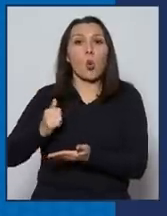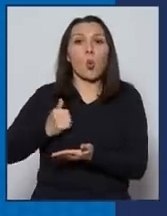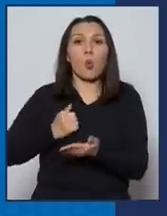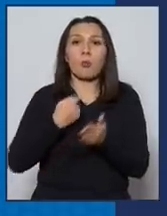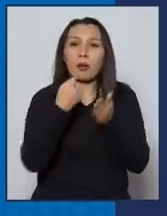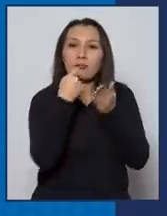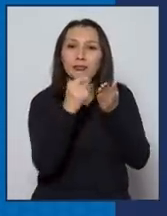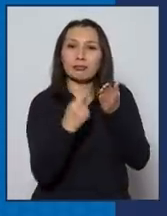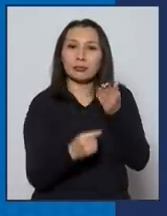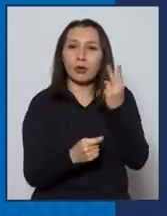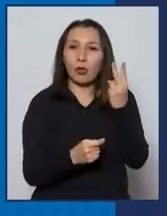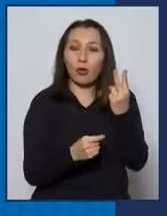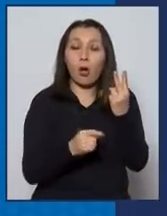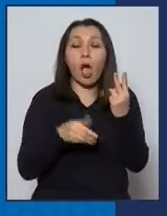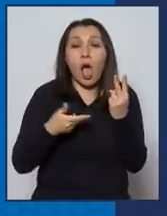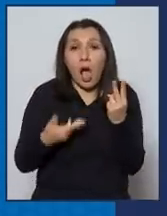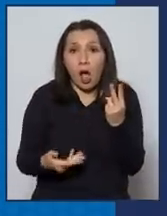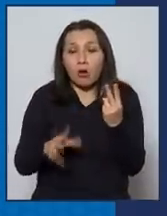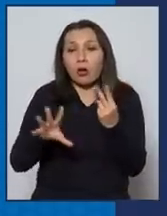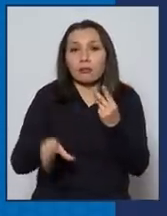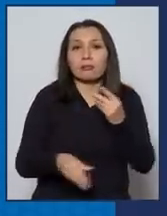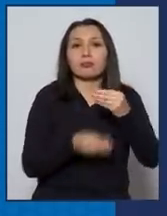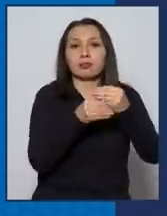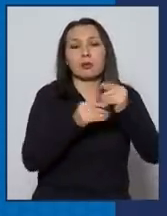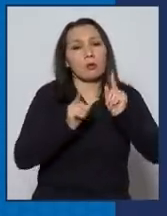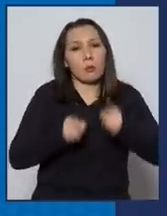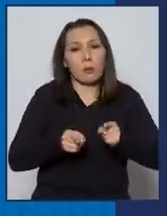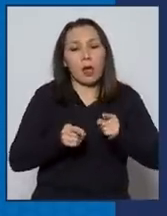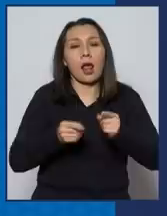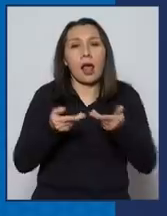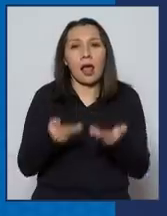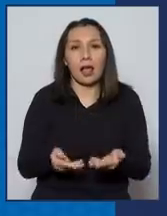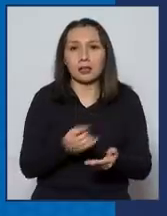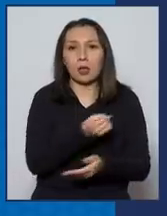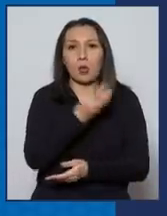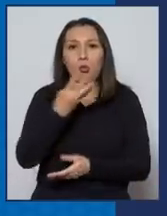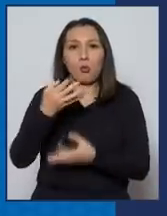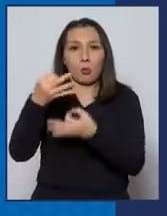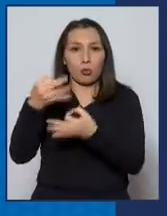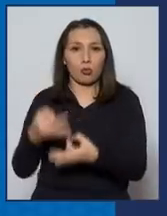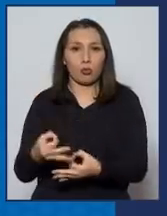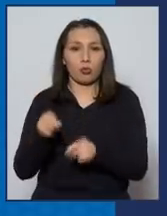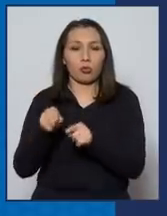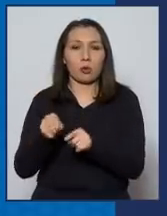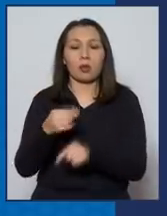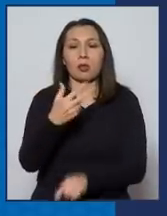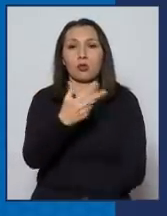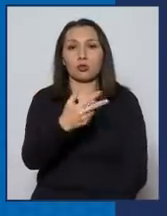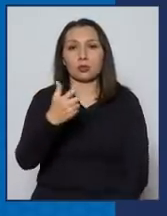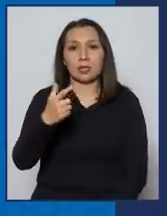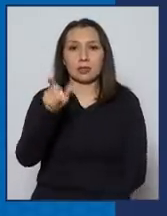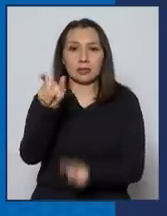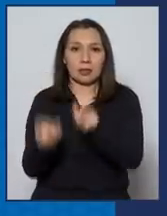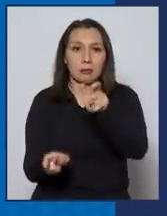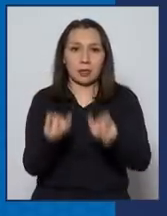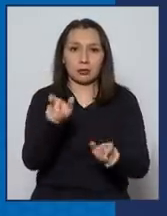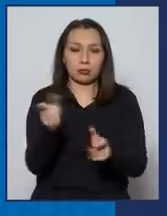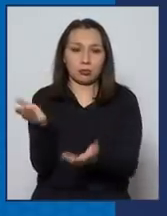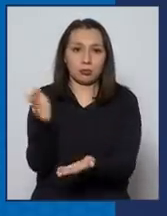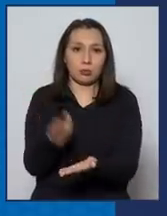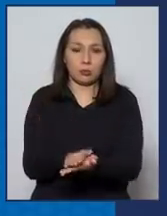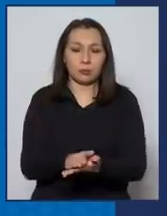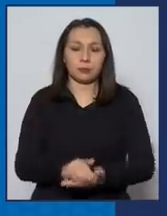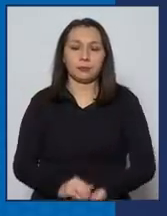con los dos criterios y en el día de hoy los hemos incorporado a este número total de 87